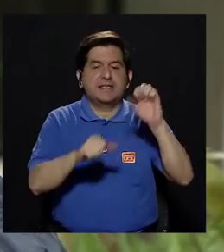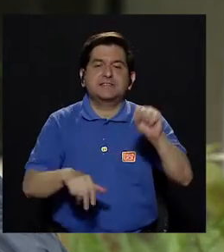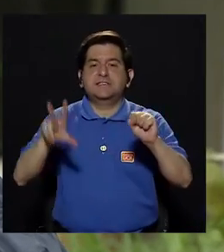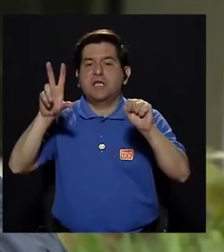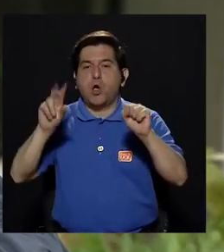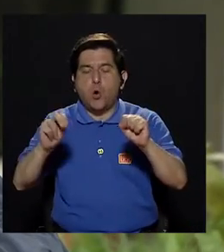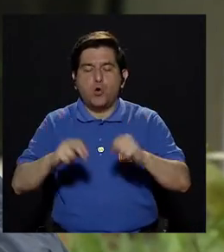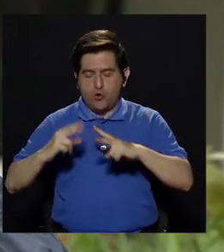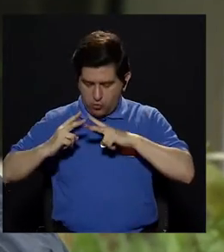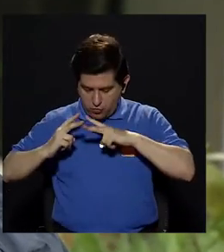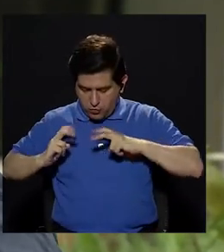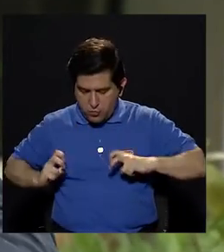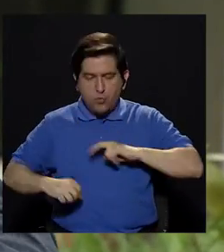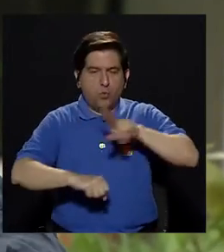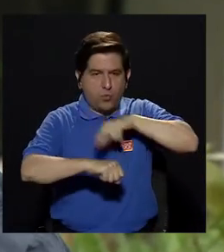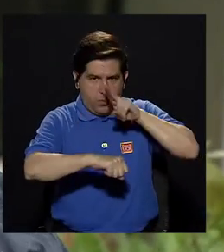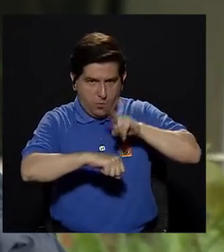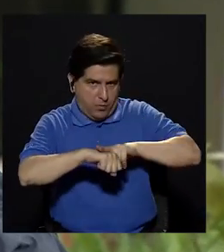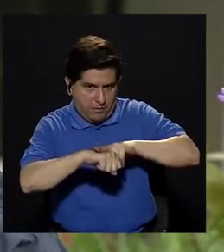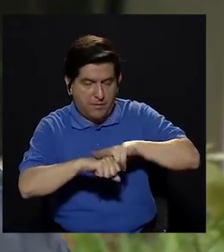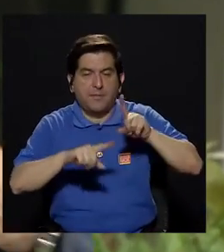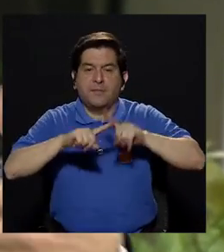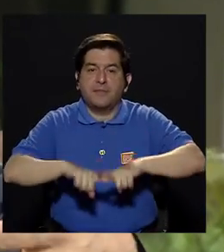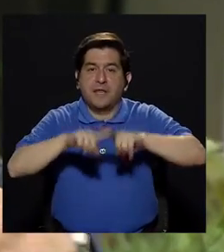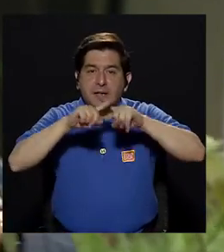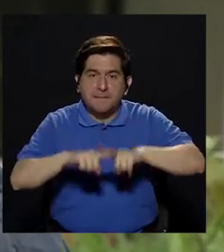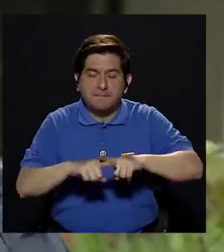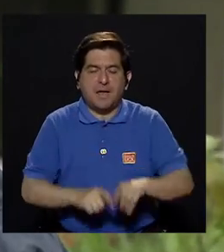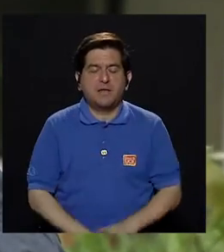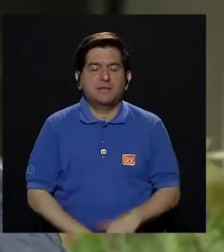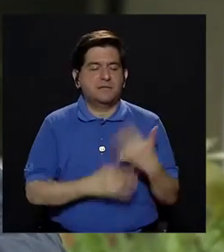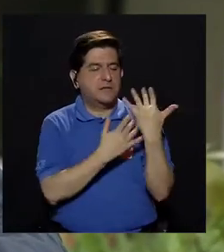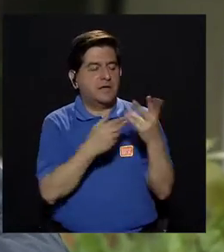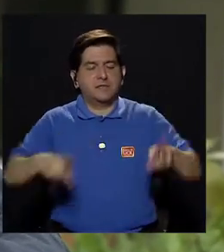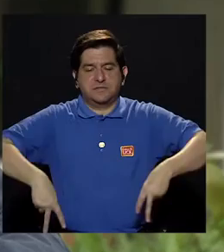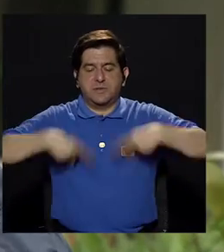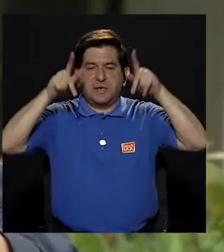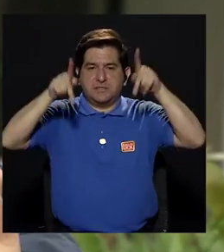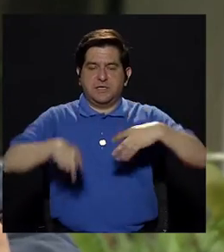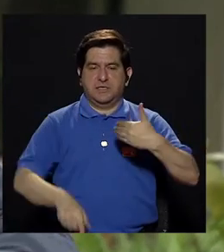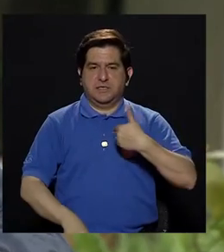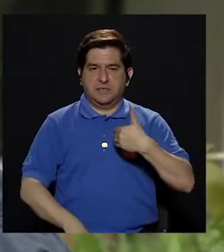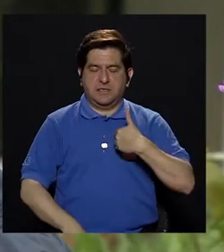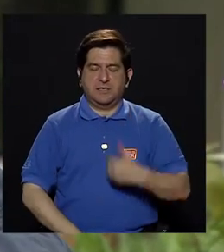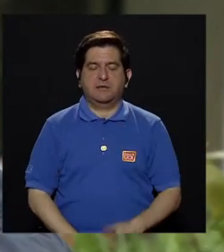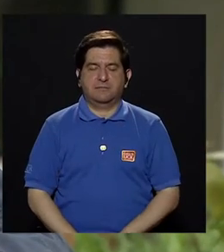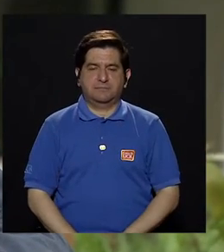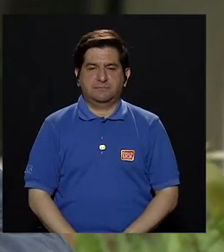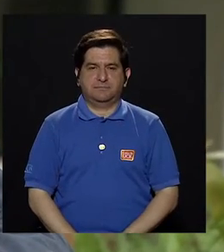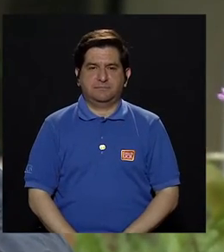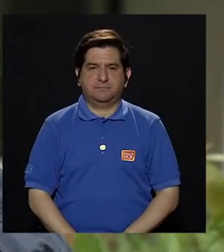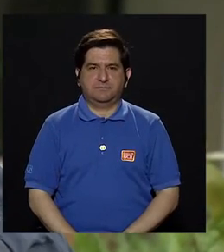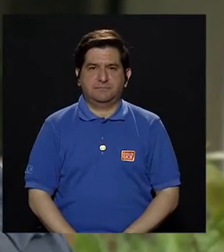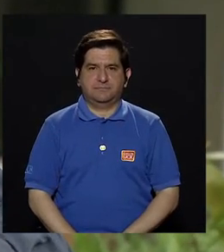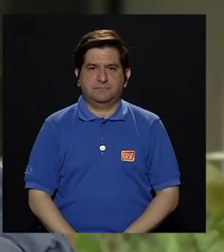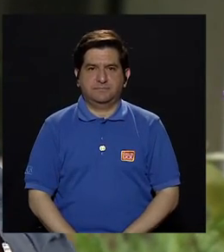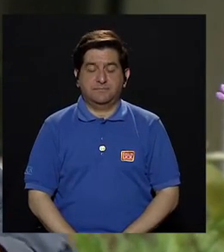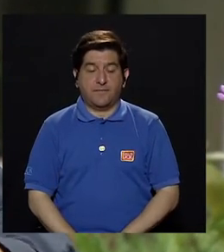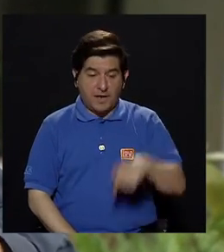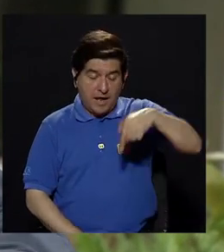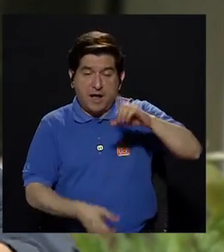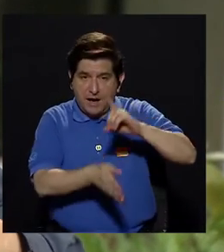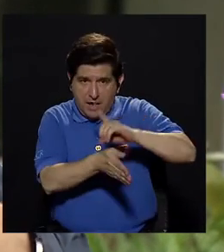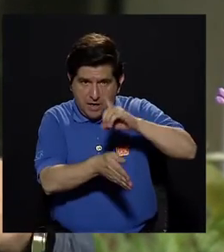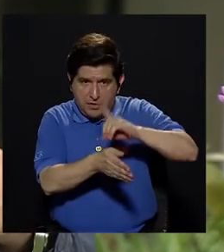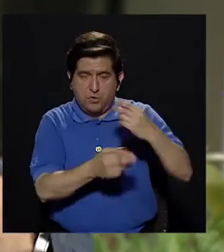continúa o no haciendo las mamografías de rutina, dependiendo de la expectativa de vida que la persona tenga en este momento, ¿verdad? Entonces acá